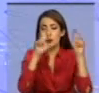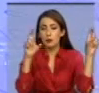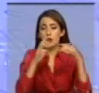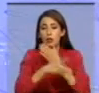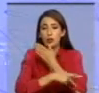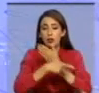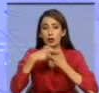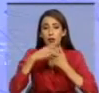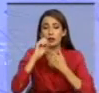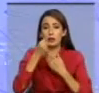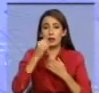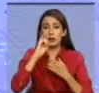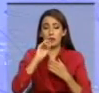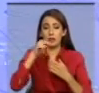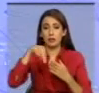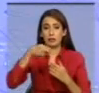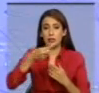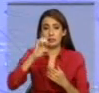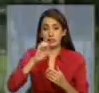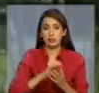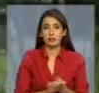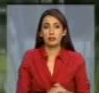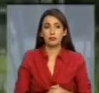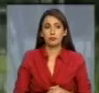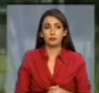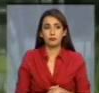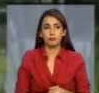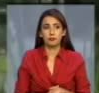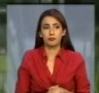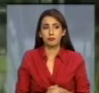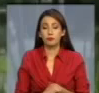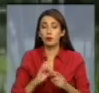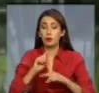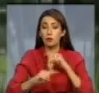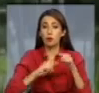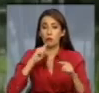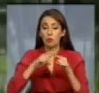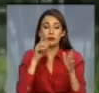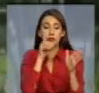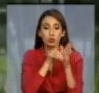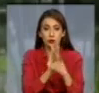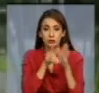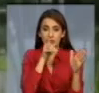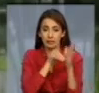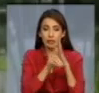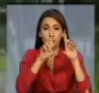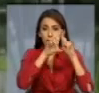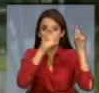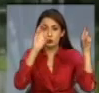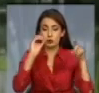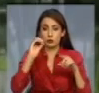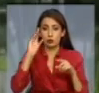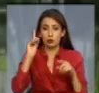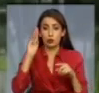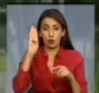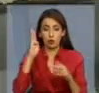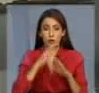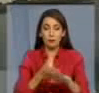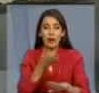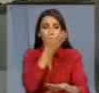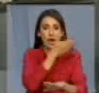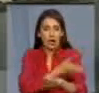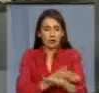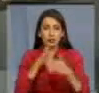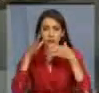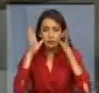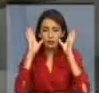petrolero Singe y Kamenoska. Desde que se denunció la red de corrupción de Odebrecht en diciembre del año anterior, la